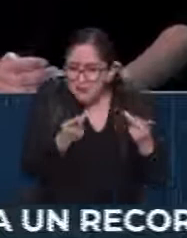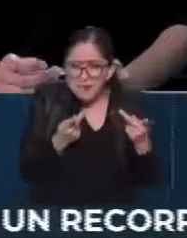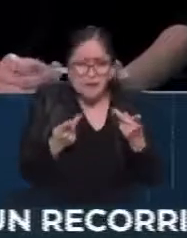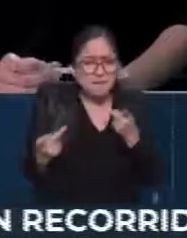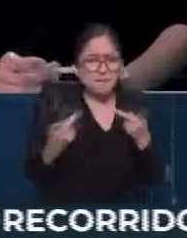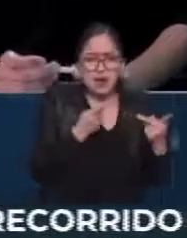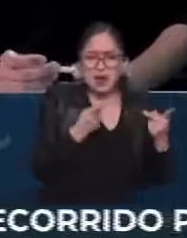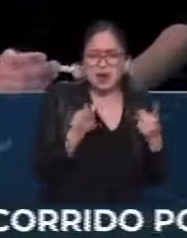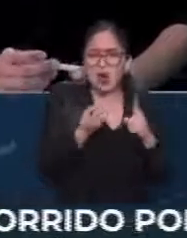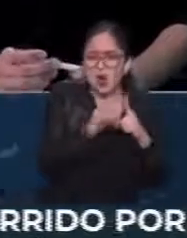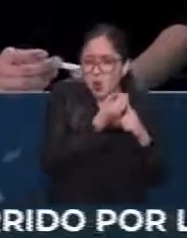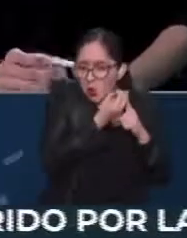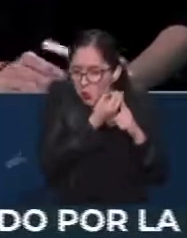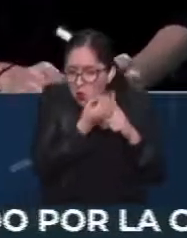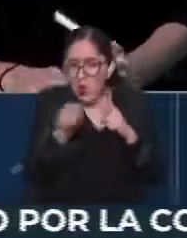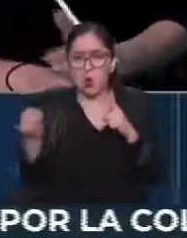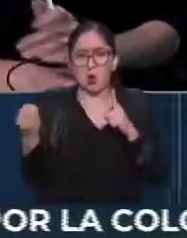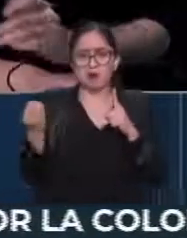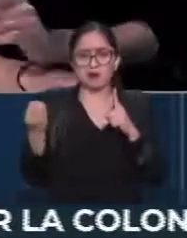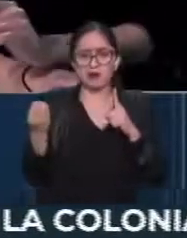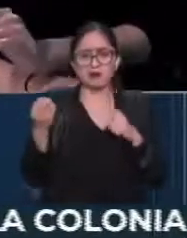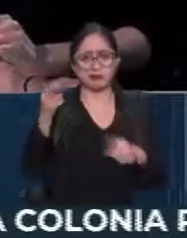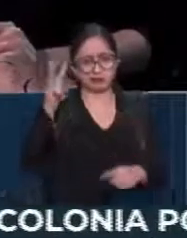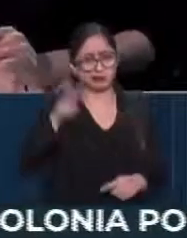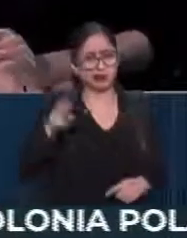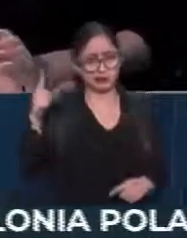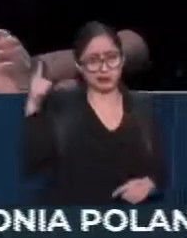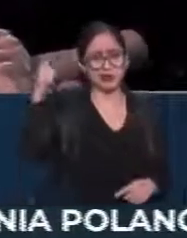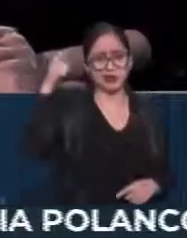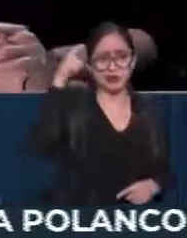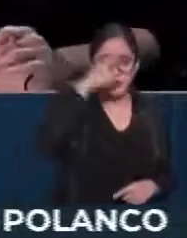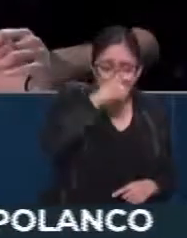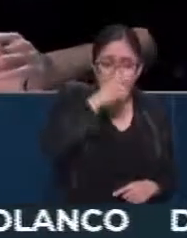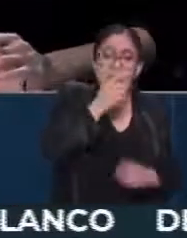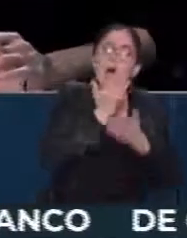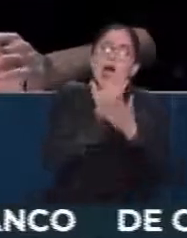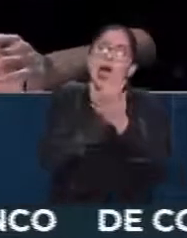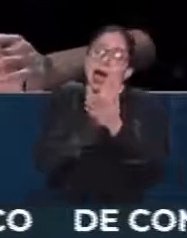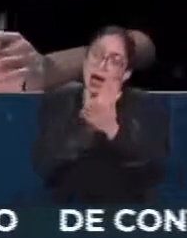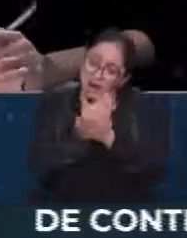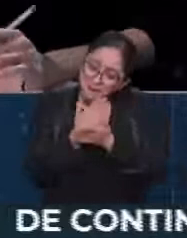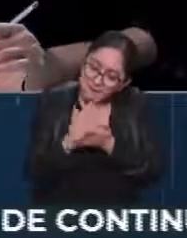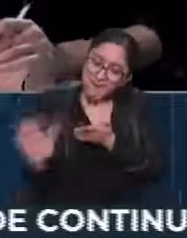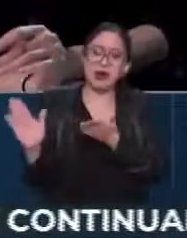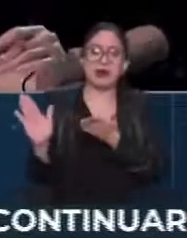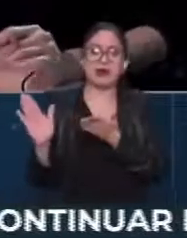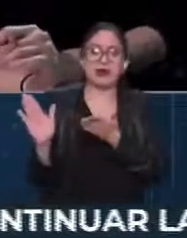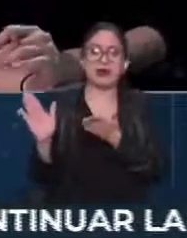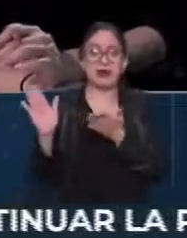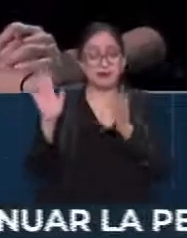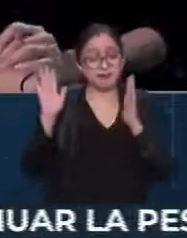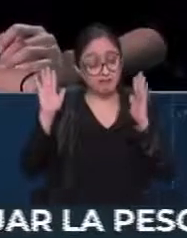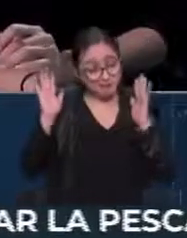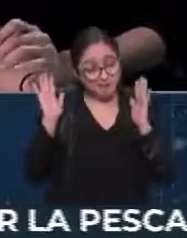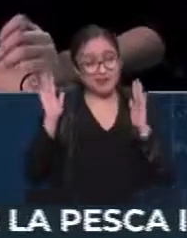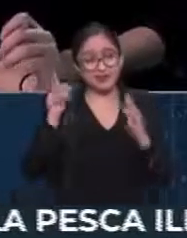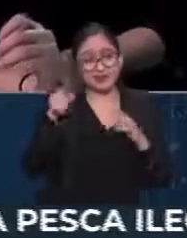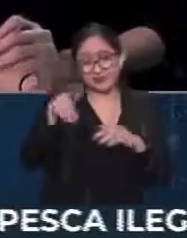sumamente delicada, porque además hay que también, por si fuera poco,